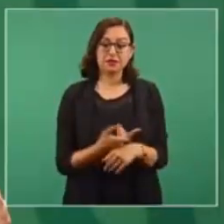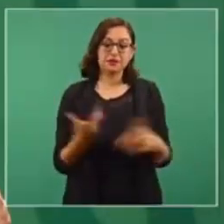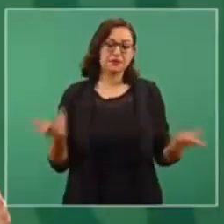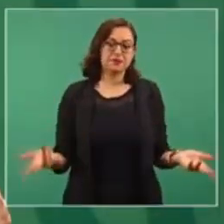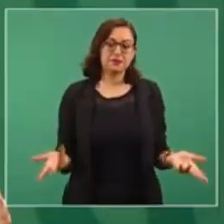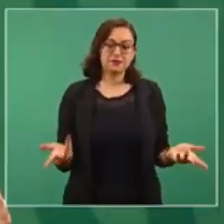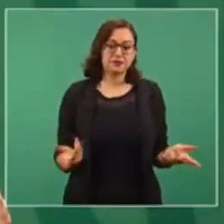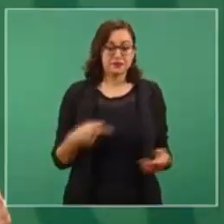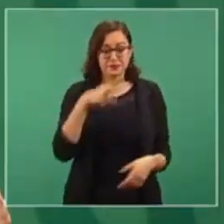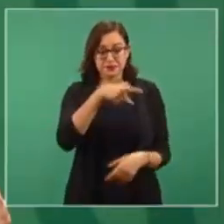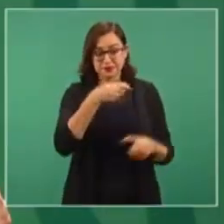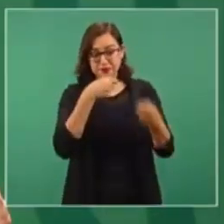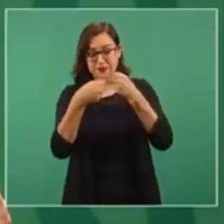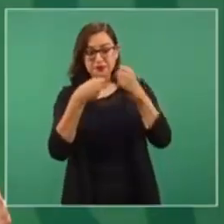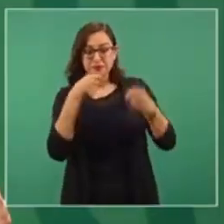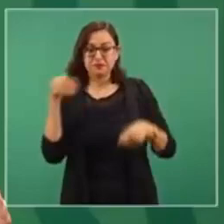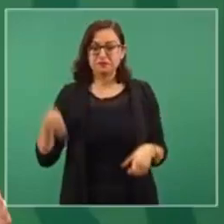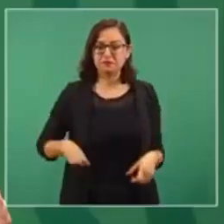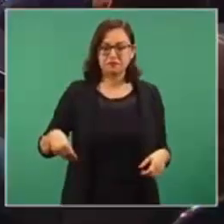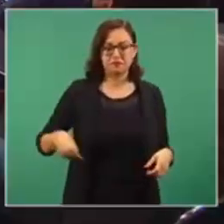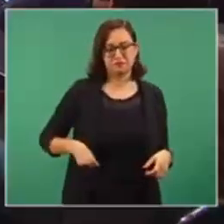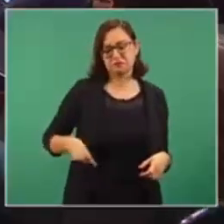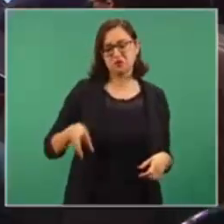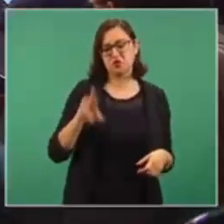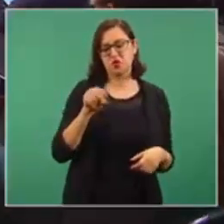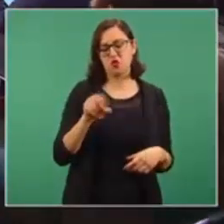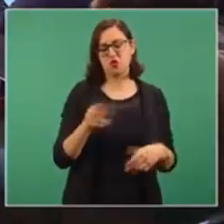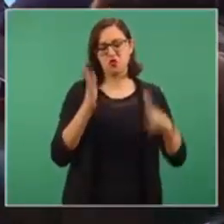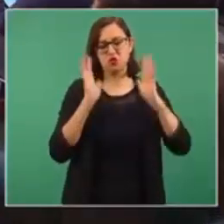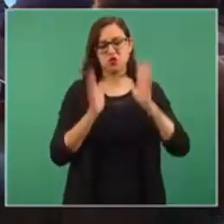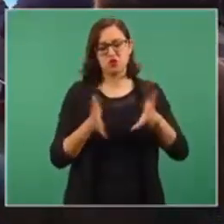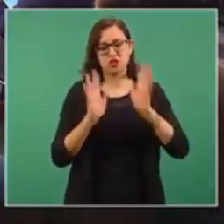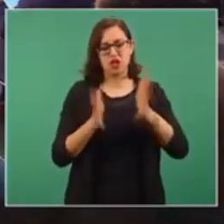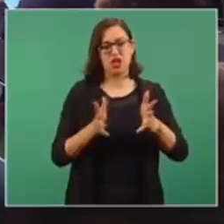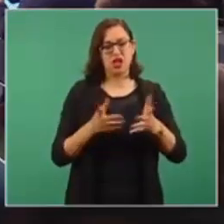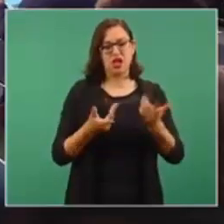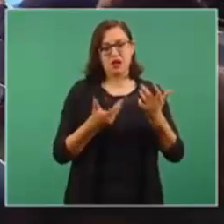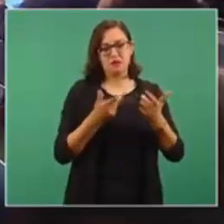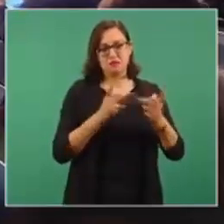política editorial del periódico, proempresarial,